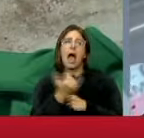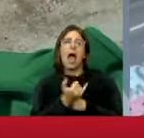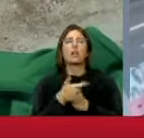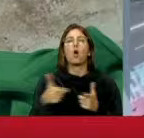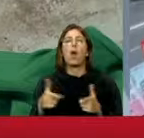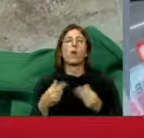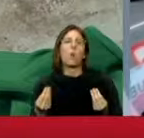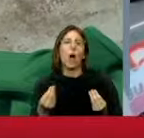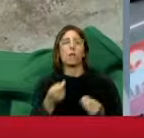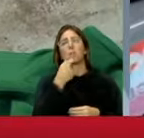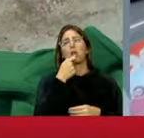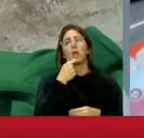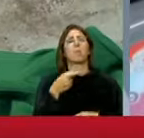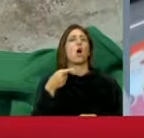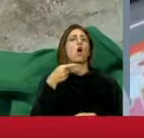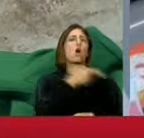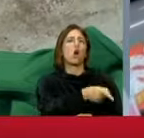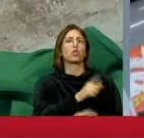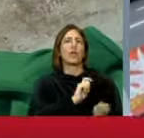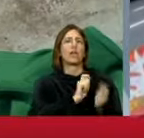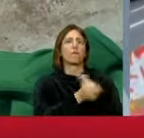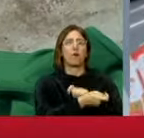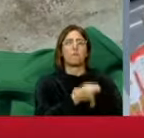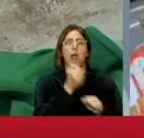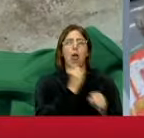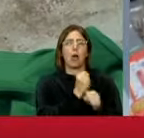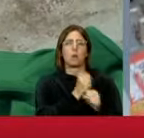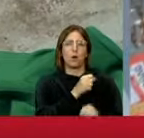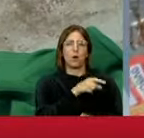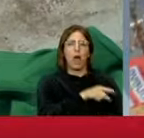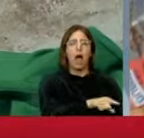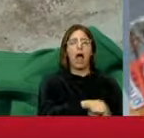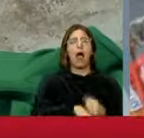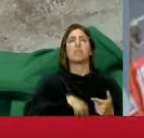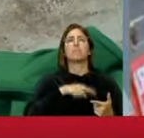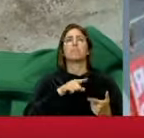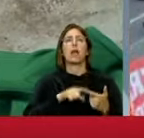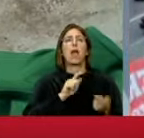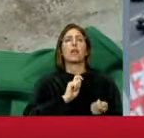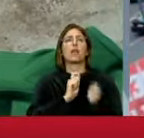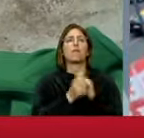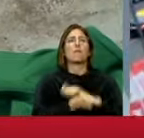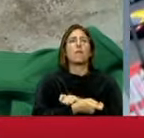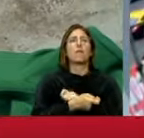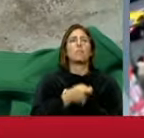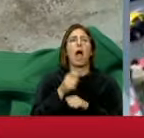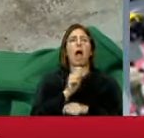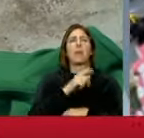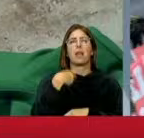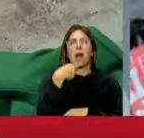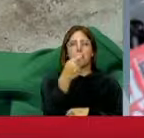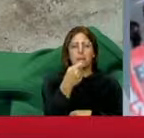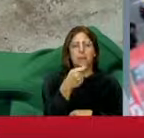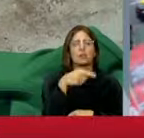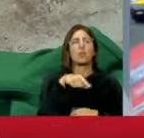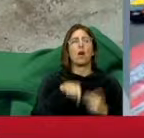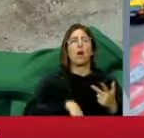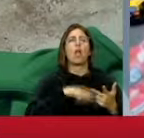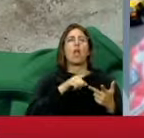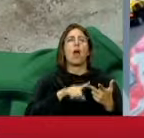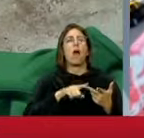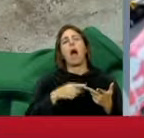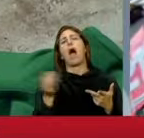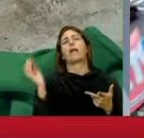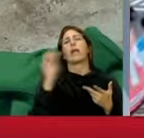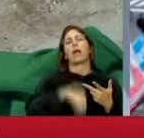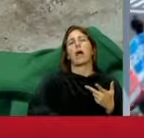Gas, pimienta y agua. ¿Para sí, el agua? Por ahí, para el agua. Están nuevas las máscaras antiguas. ¿Eh? Sí, están flamantes. Se ve que alguien lo fondió antes, ¿no? A